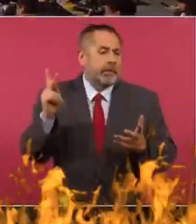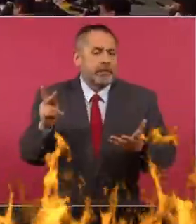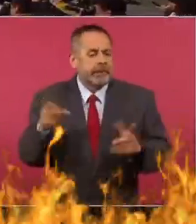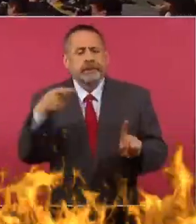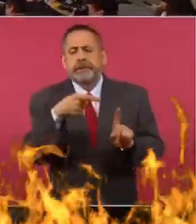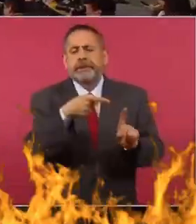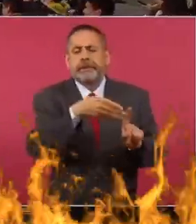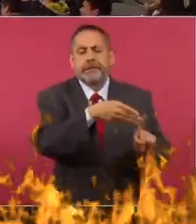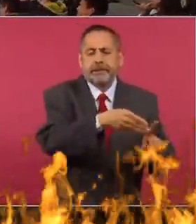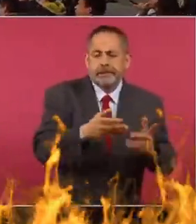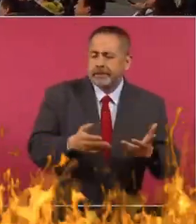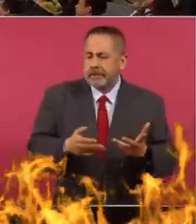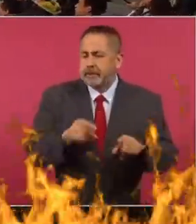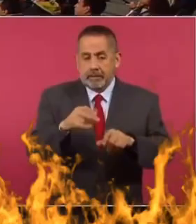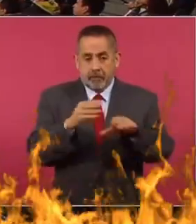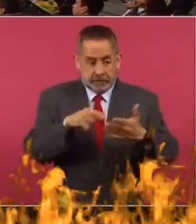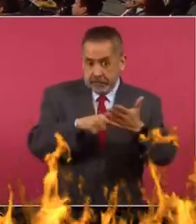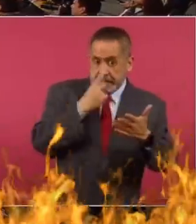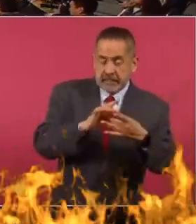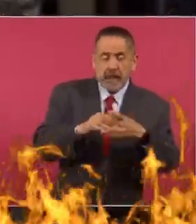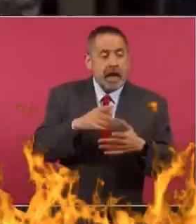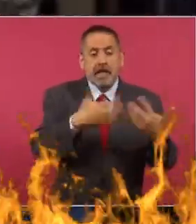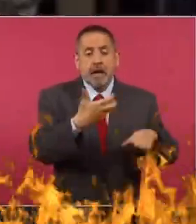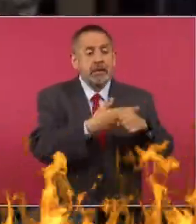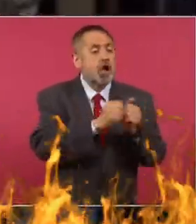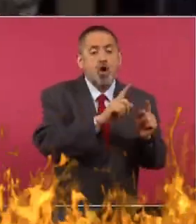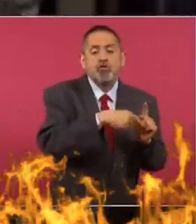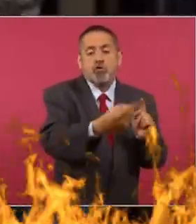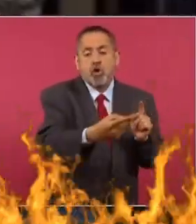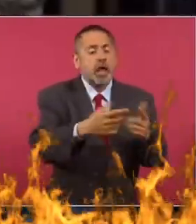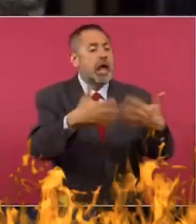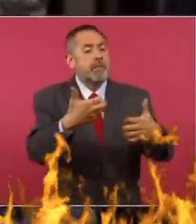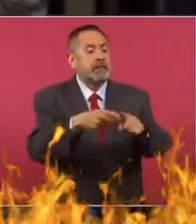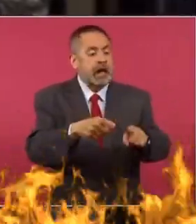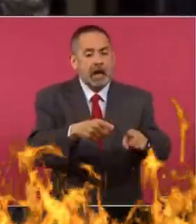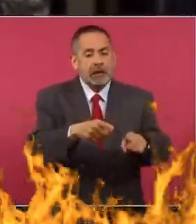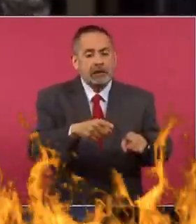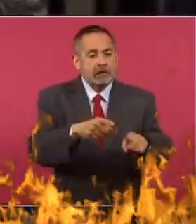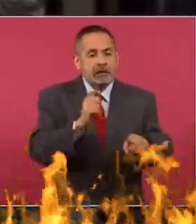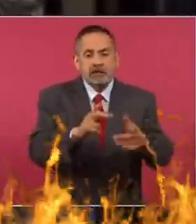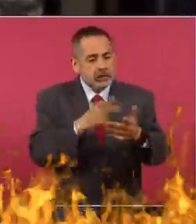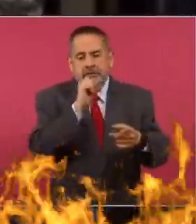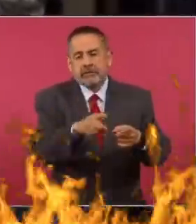Pero incluso se habla también en esta información en torno al hecho de que esta empresa, pues, ha tenido relaciones con otras empresas que se han visto inmersas